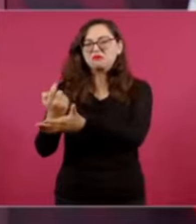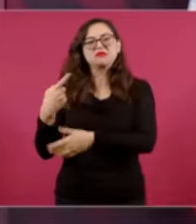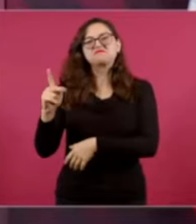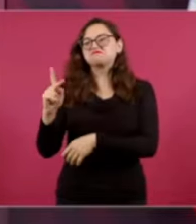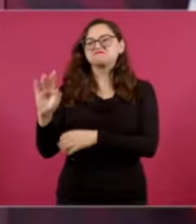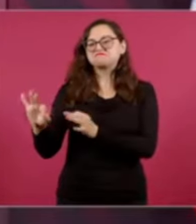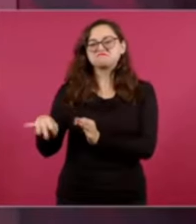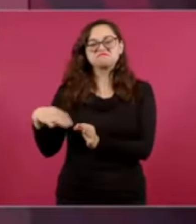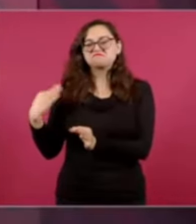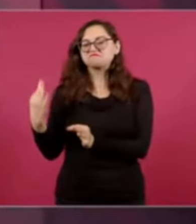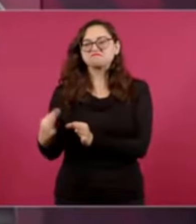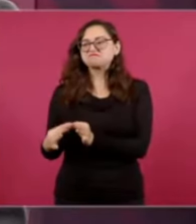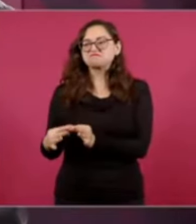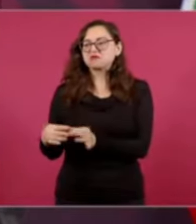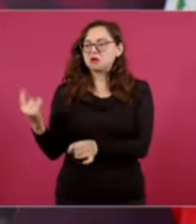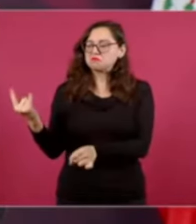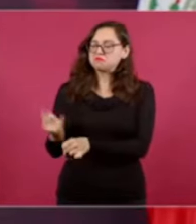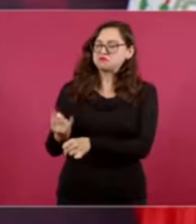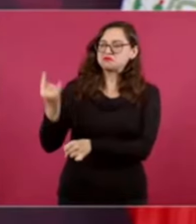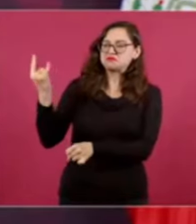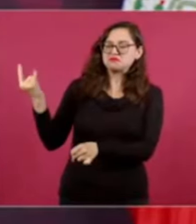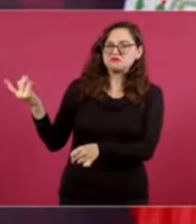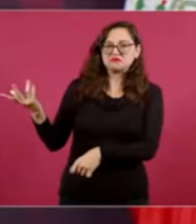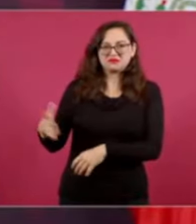Quizá no en la mañanera, porque